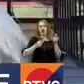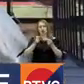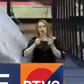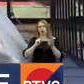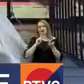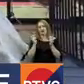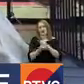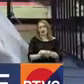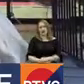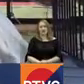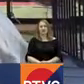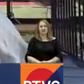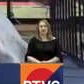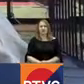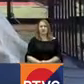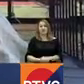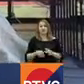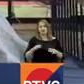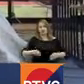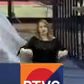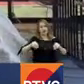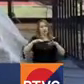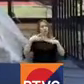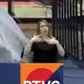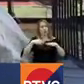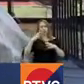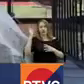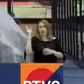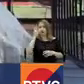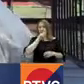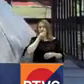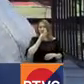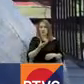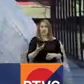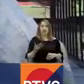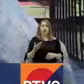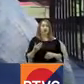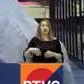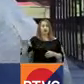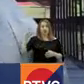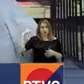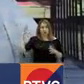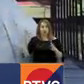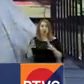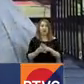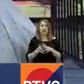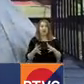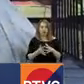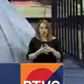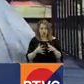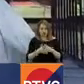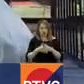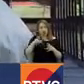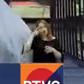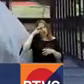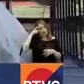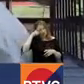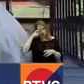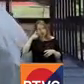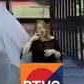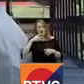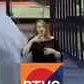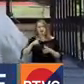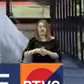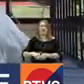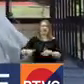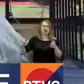a esta tierra edad muy linda porque pues había mucho arroz había mucho ganado cachaco